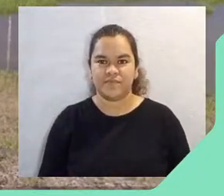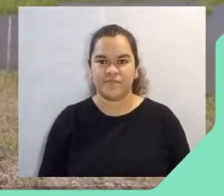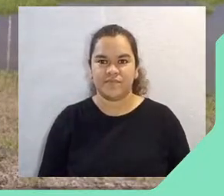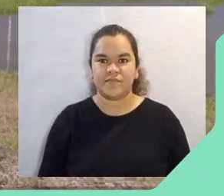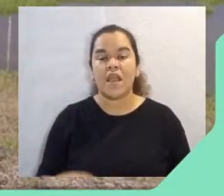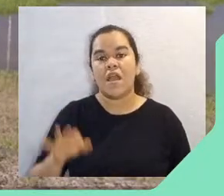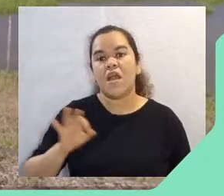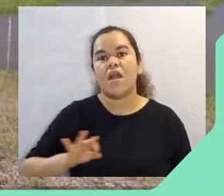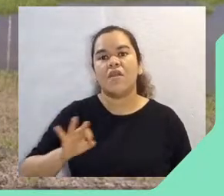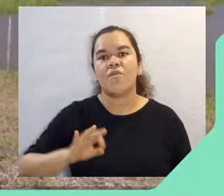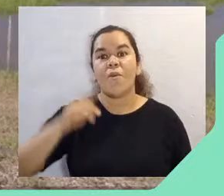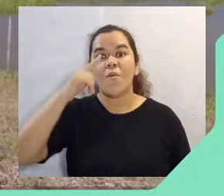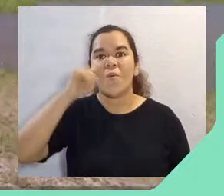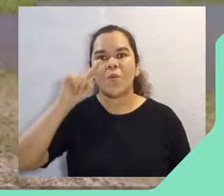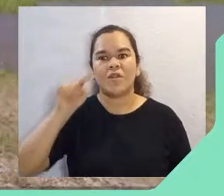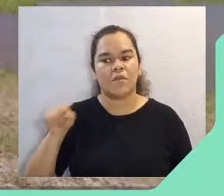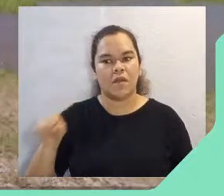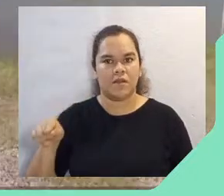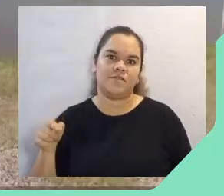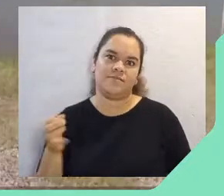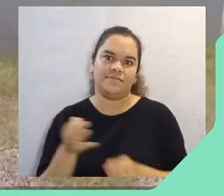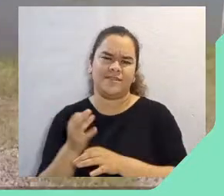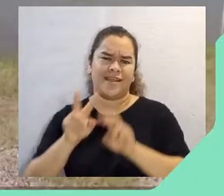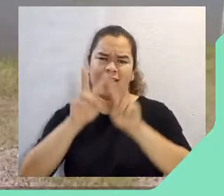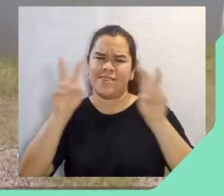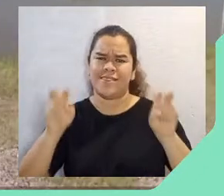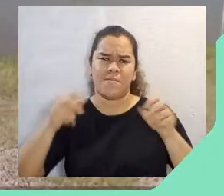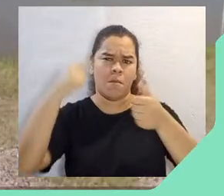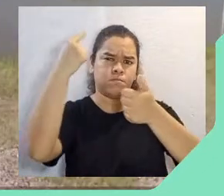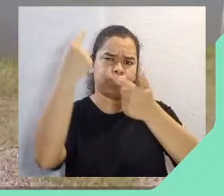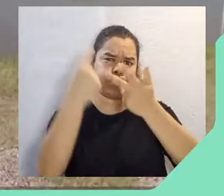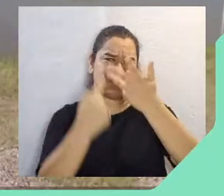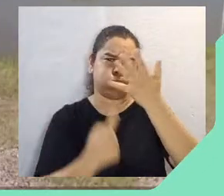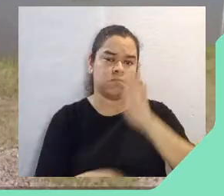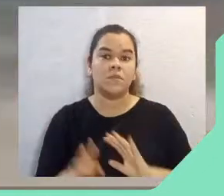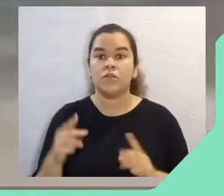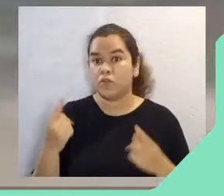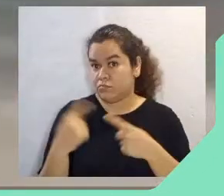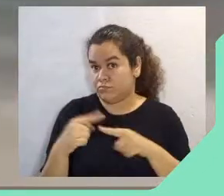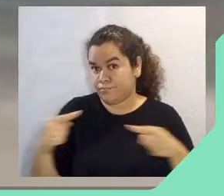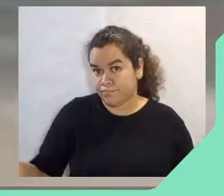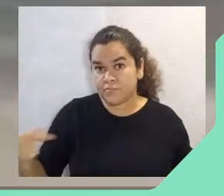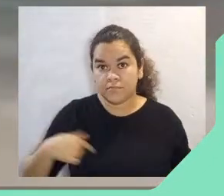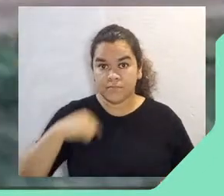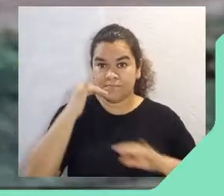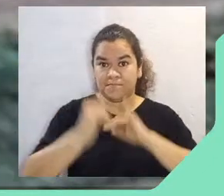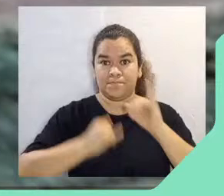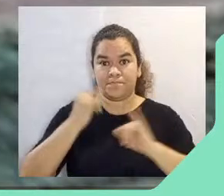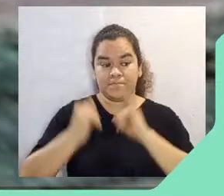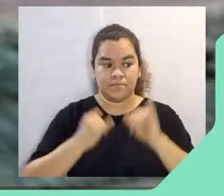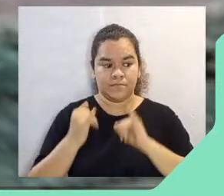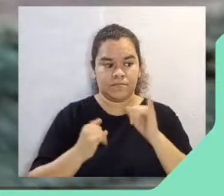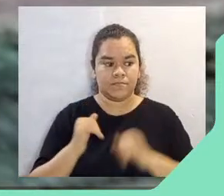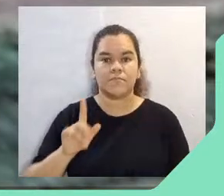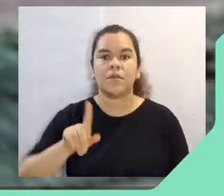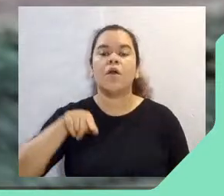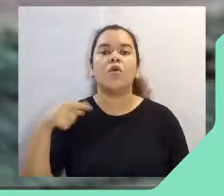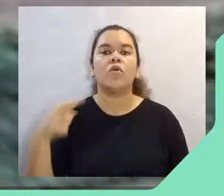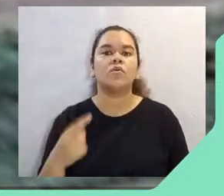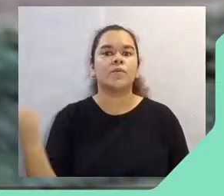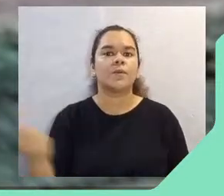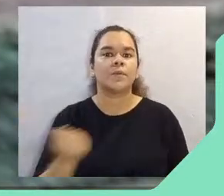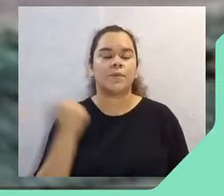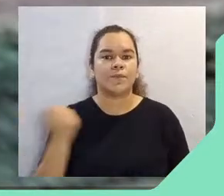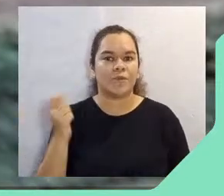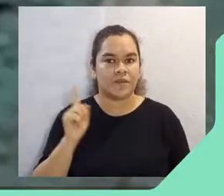de la carrera. Y bueno, aparte de todo esto que hemos visto, la otra cosa que es muy importante